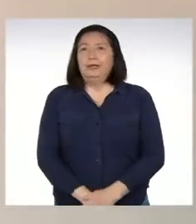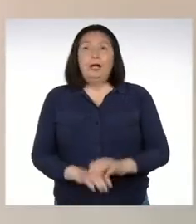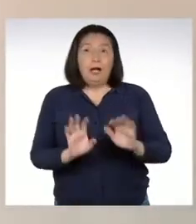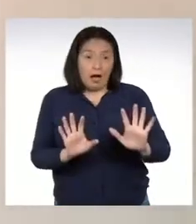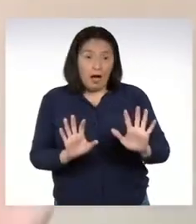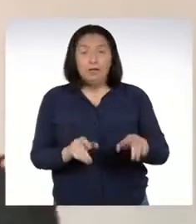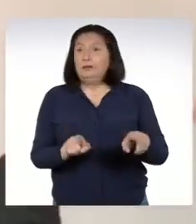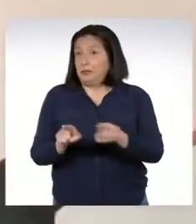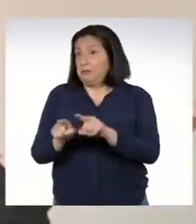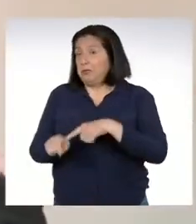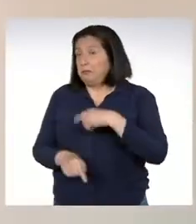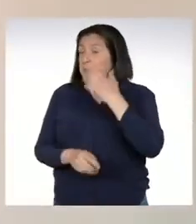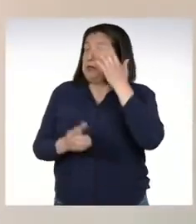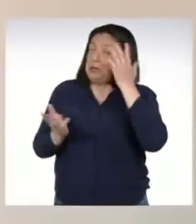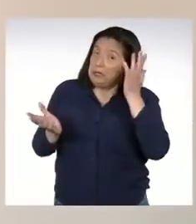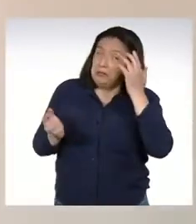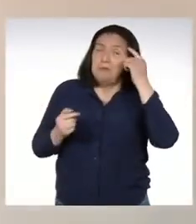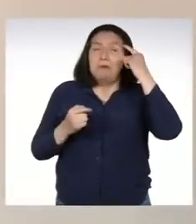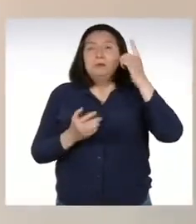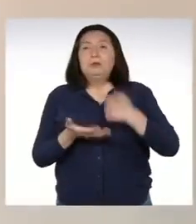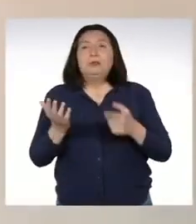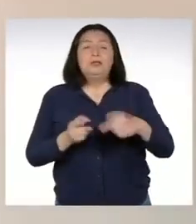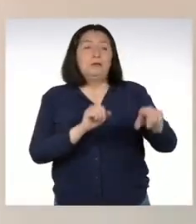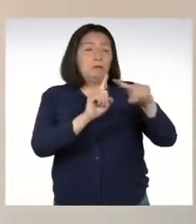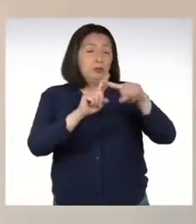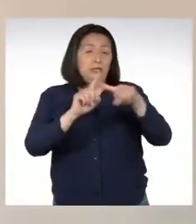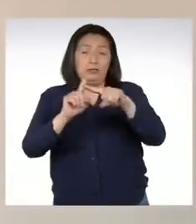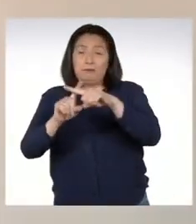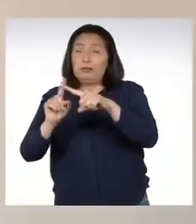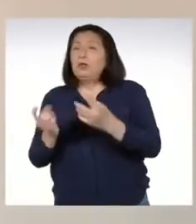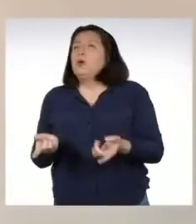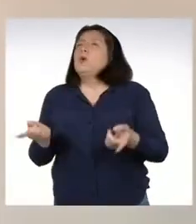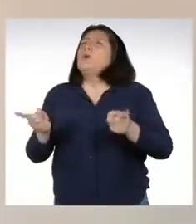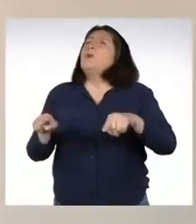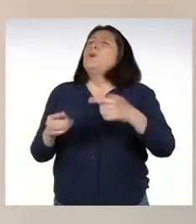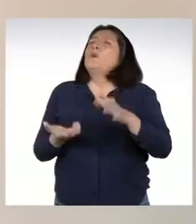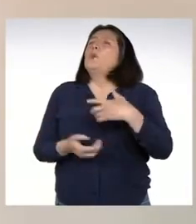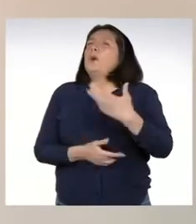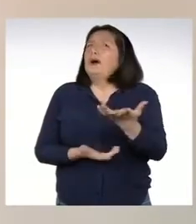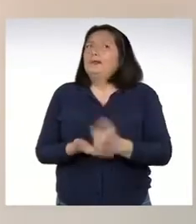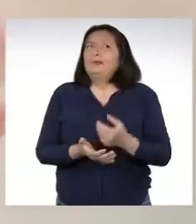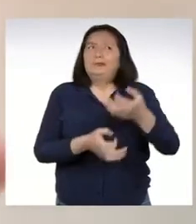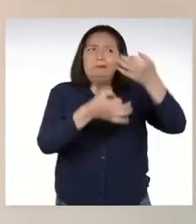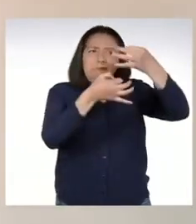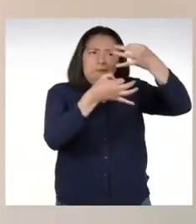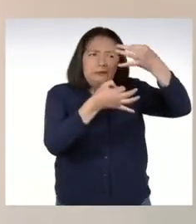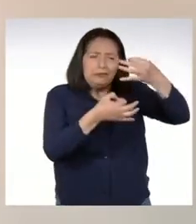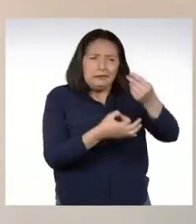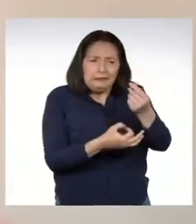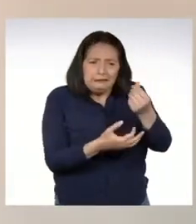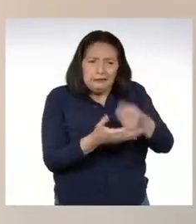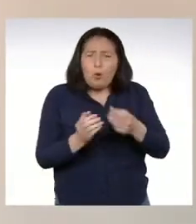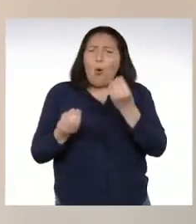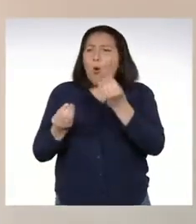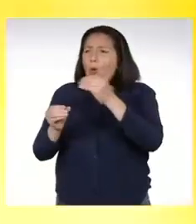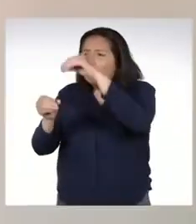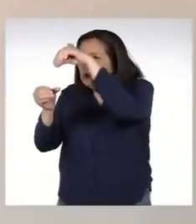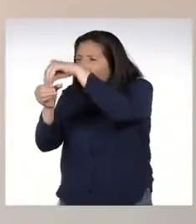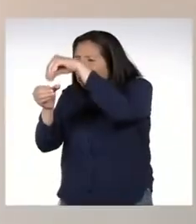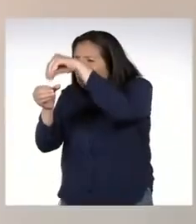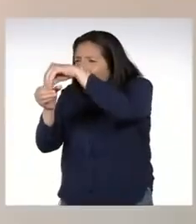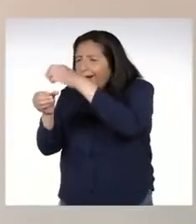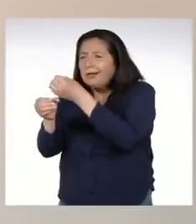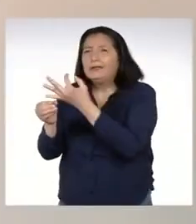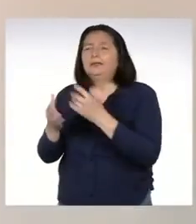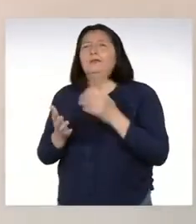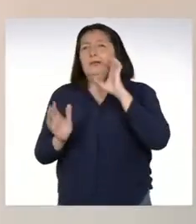También podemos calcular situaciones de multiplicación cuando calculamos nuestro presupuesto o nuestros ahorros.